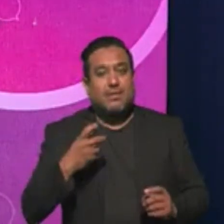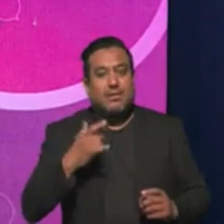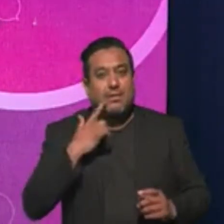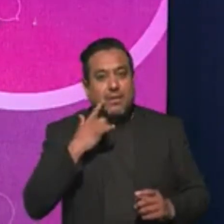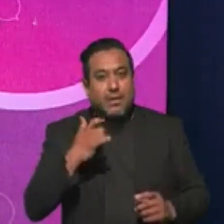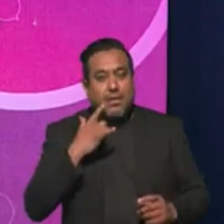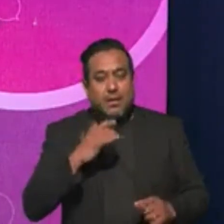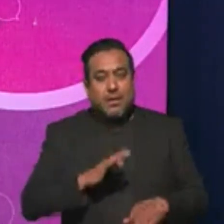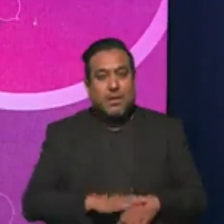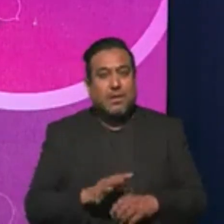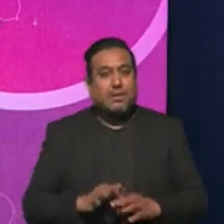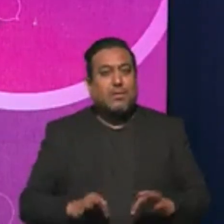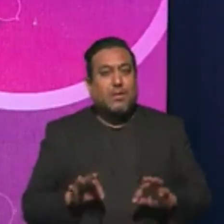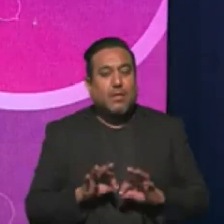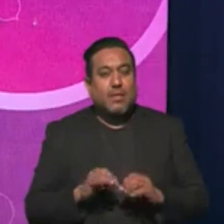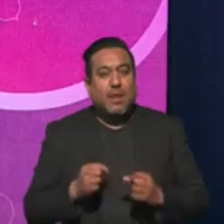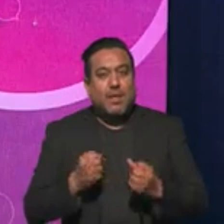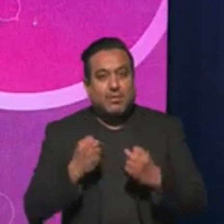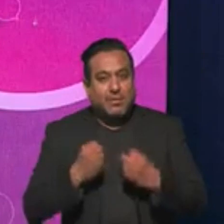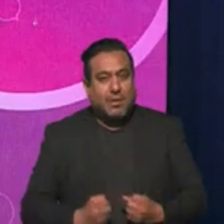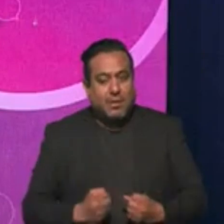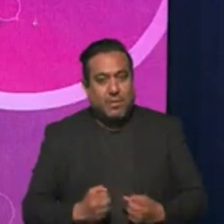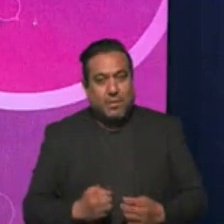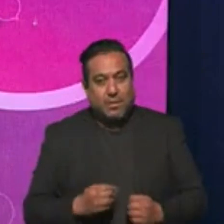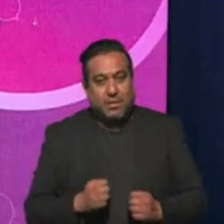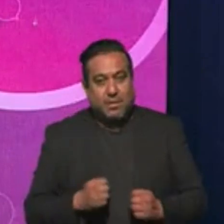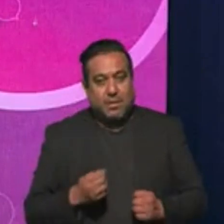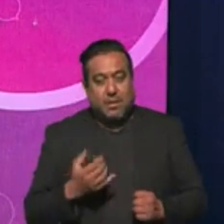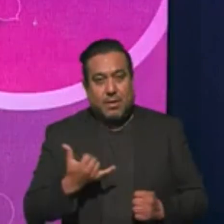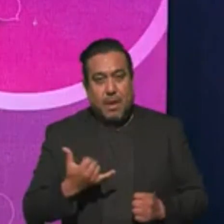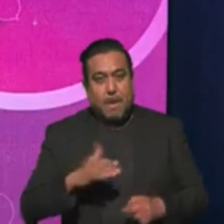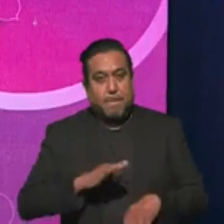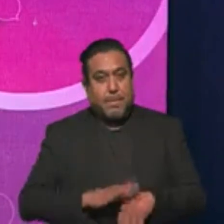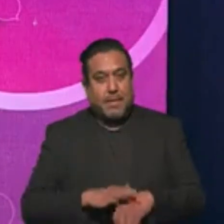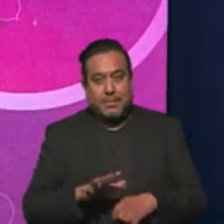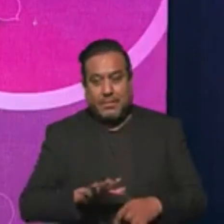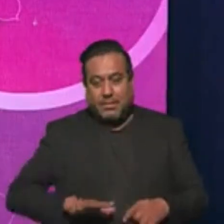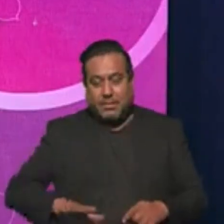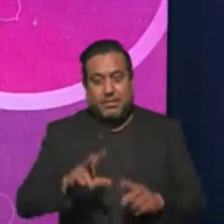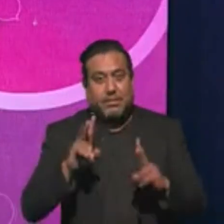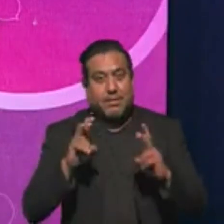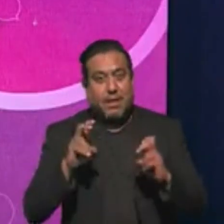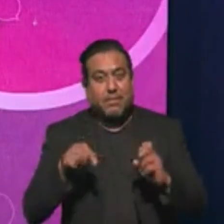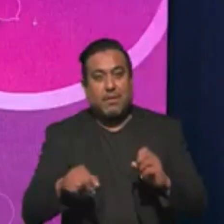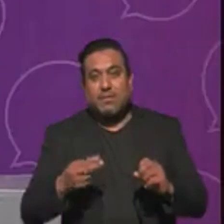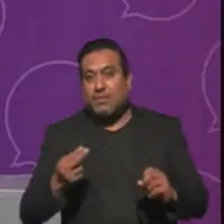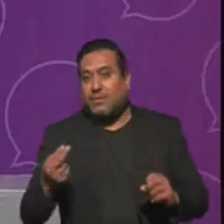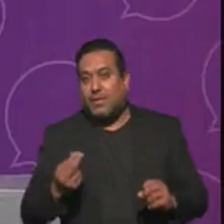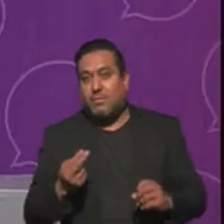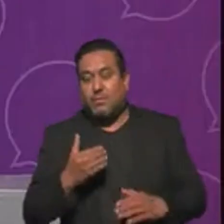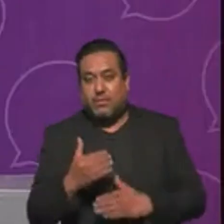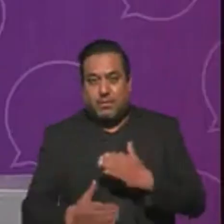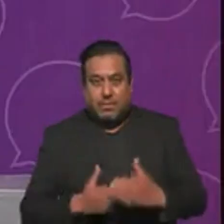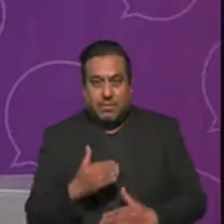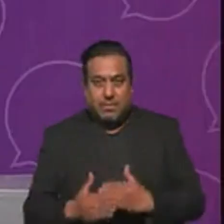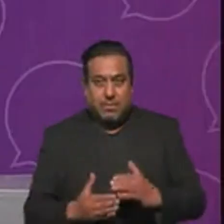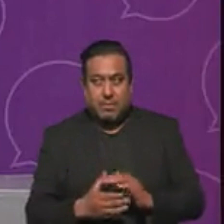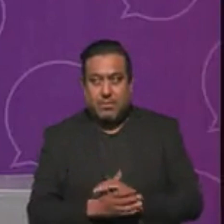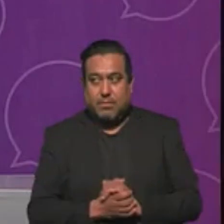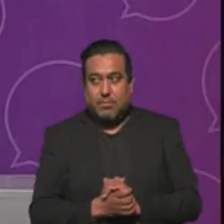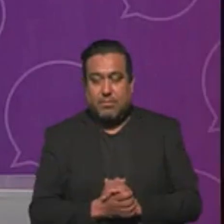importante la seguridad pero en ninguno de los más de los demás temas se pueden quedar atrás Gracias